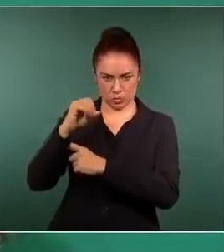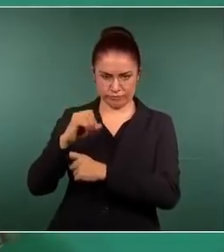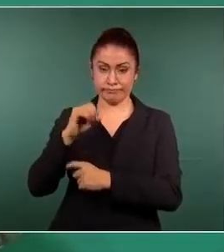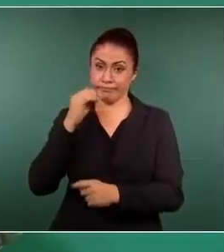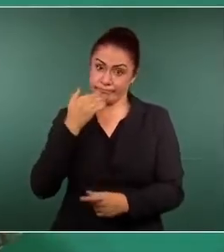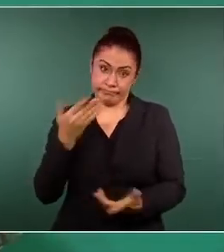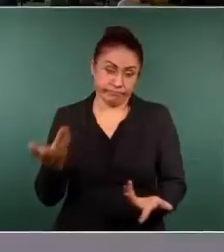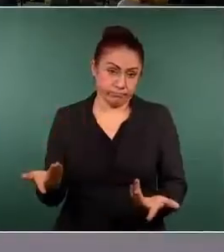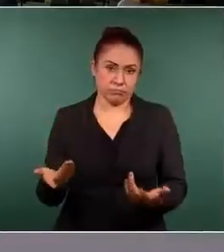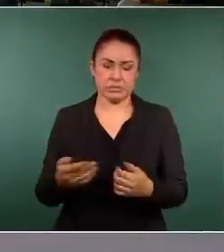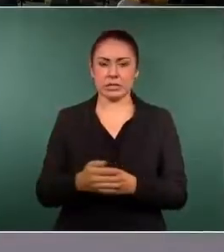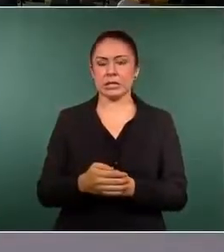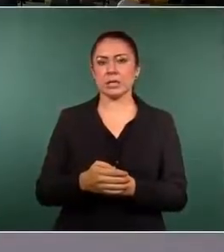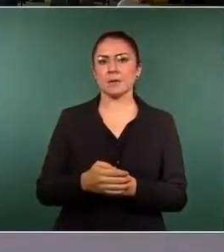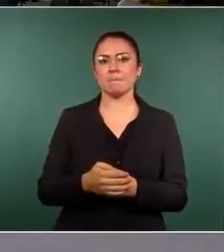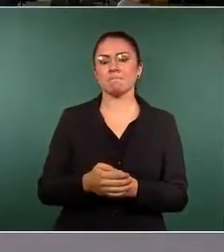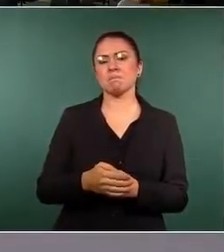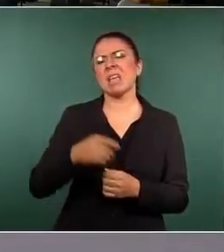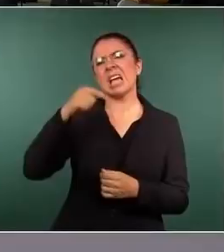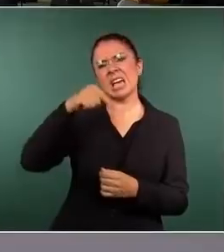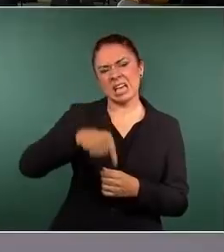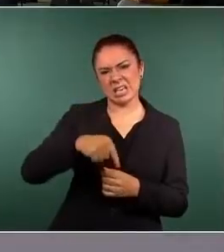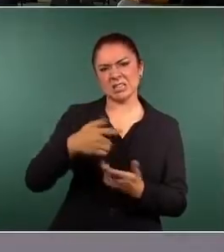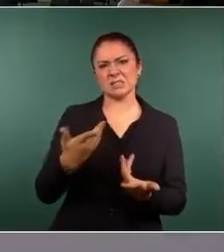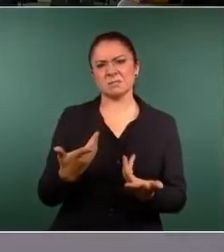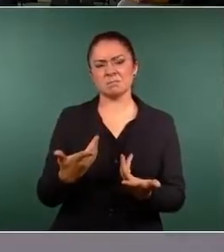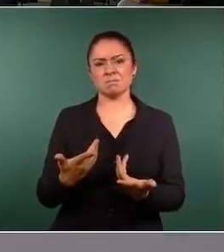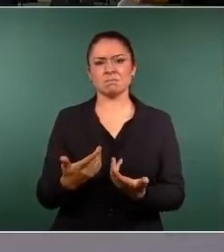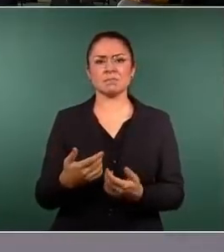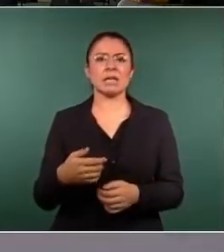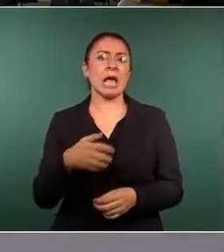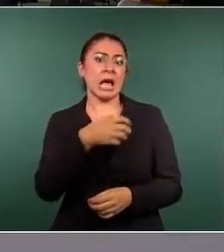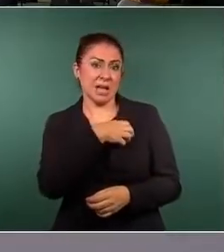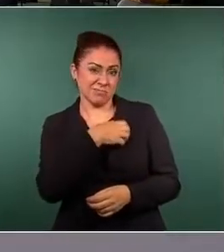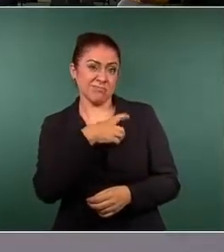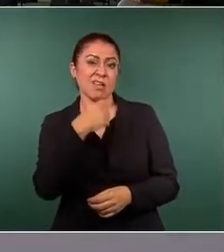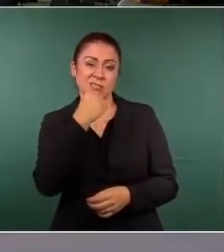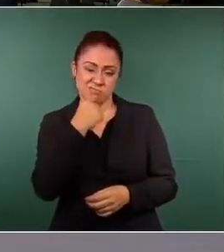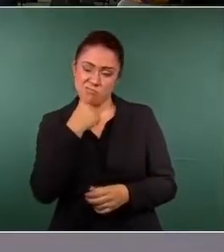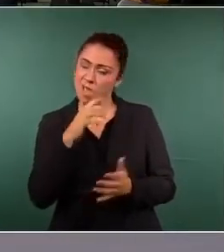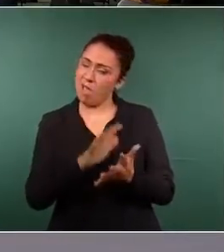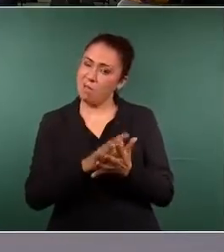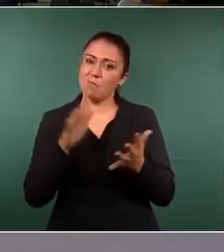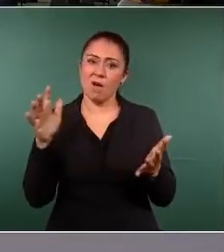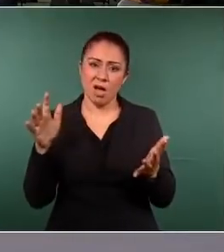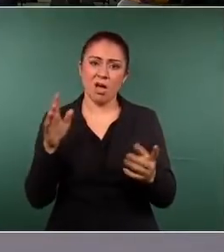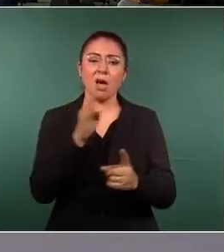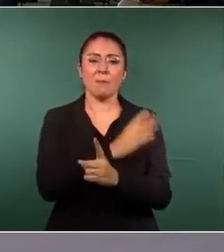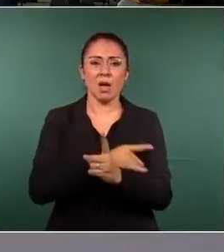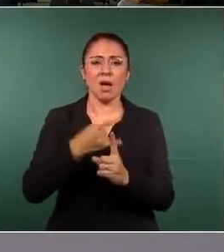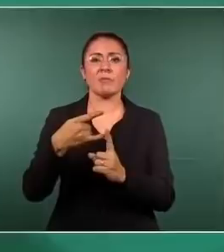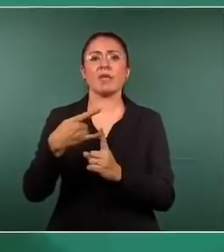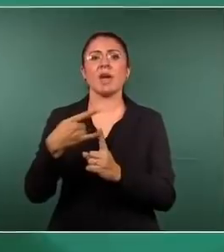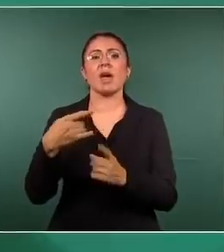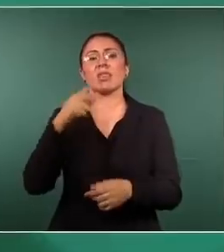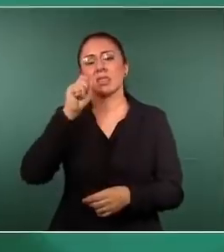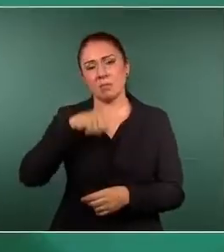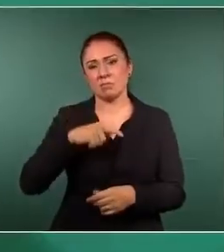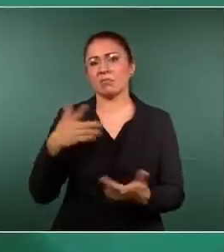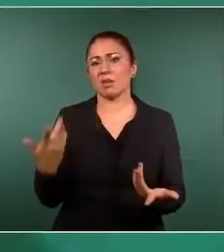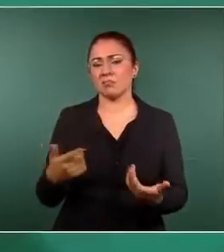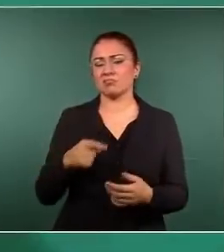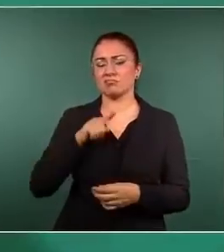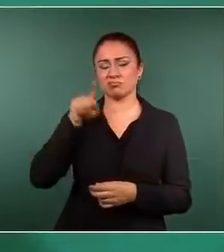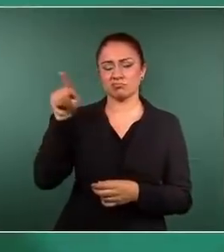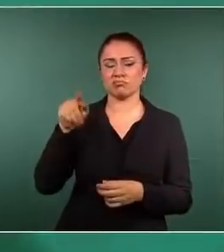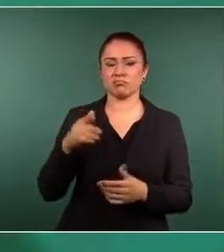principalmente en la parte central la capital y en bahía de banderas en la costa en